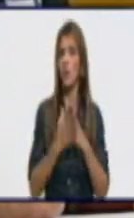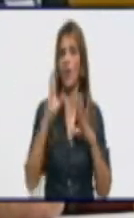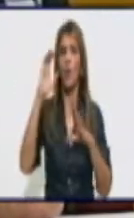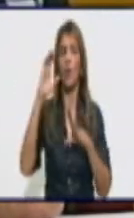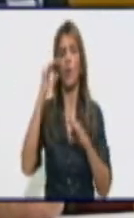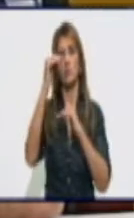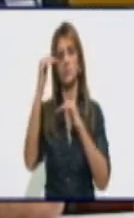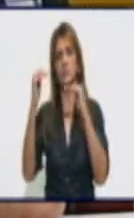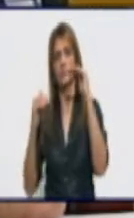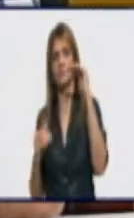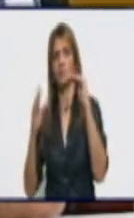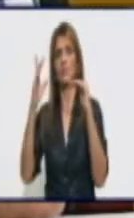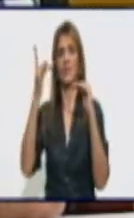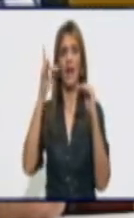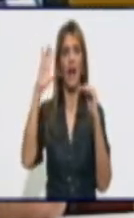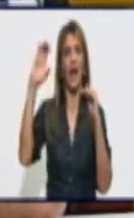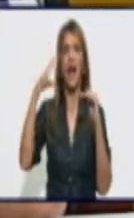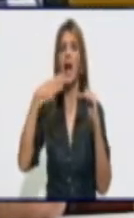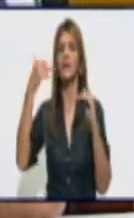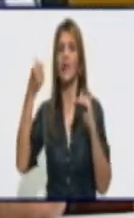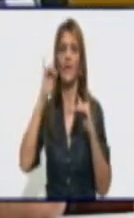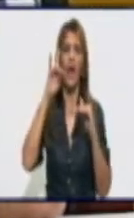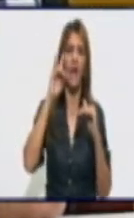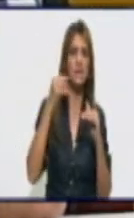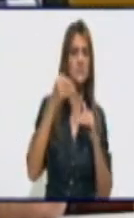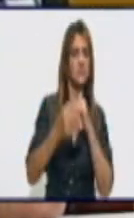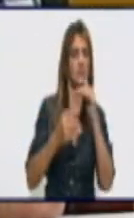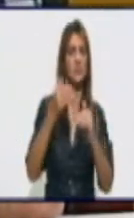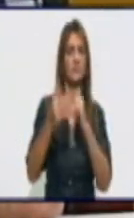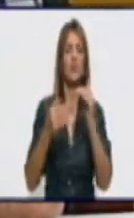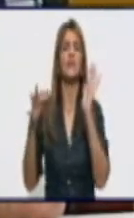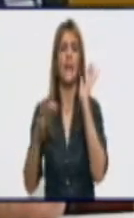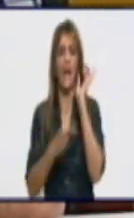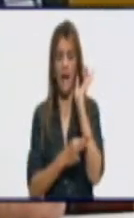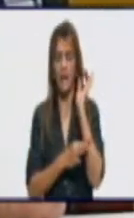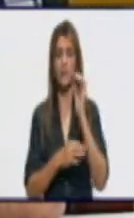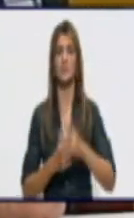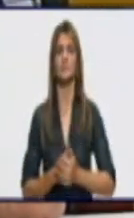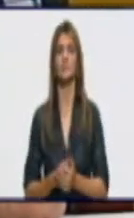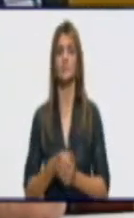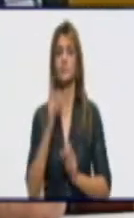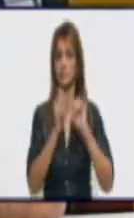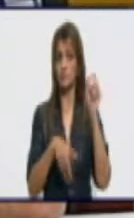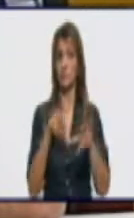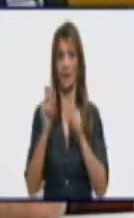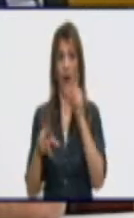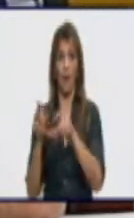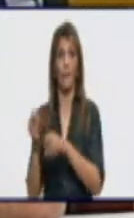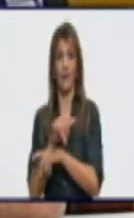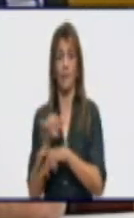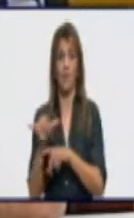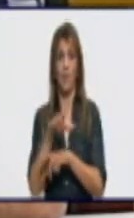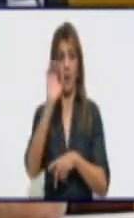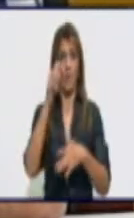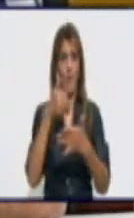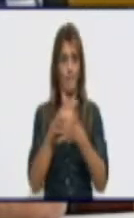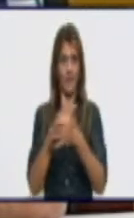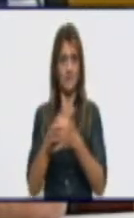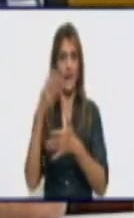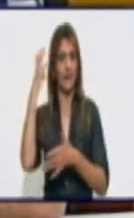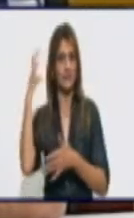campesino. Es un terreno bastante avanzado. En la carne la compramos todo, el ganado vacuno está todo con cooperativa, con empresas estatales,